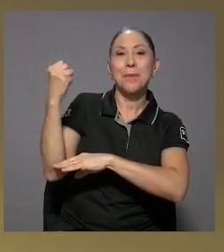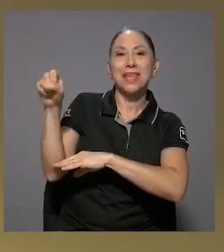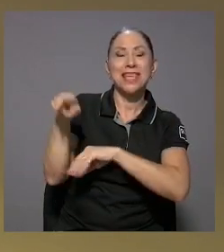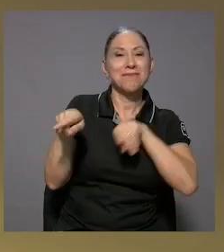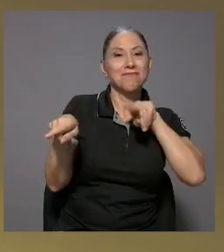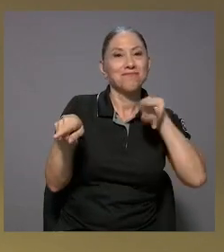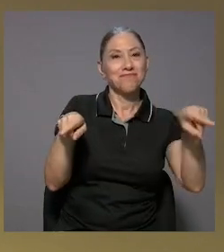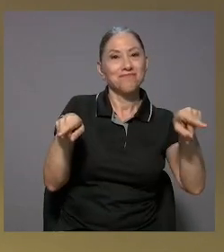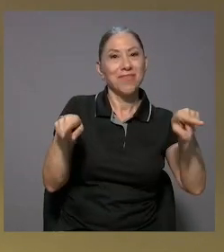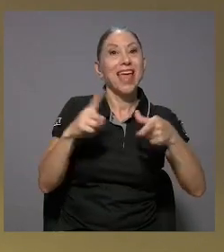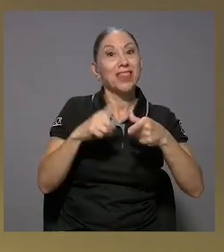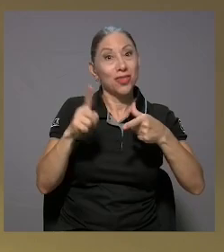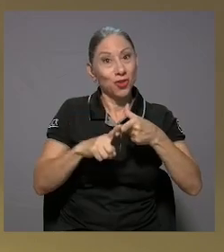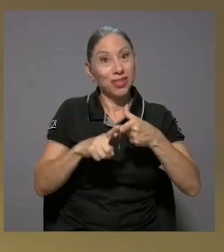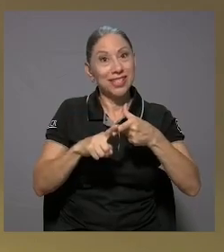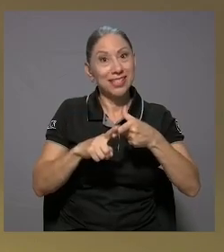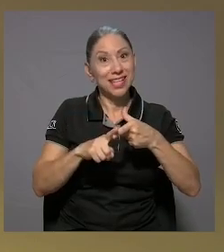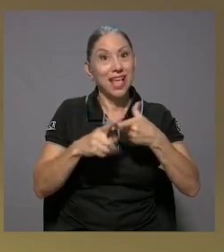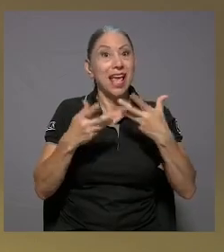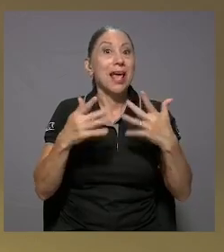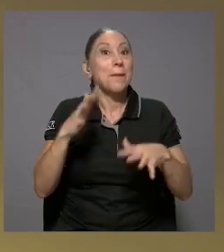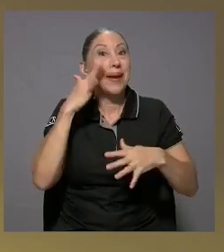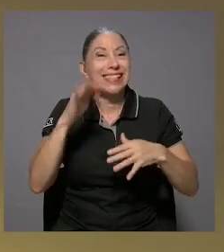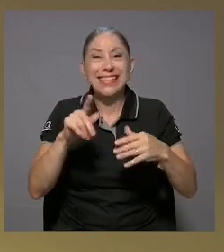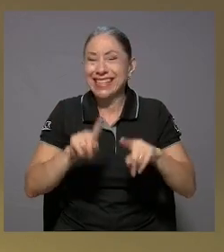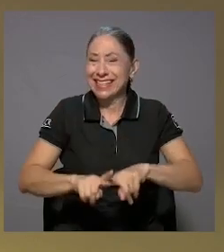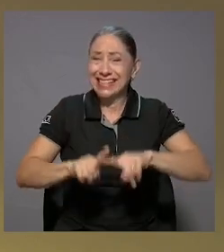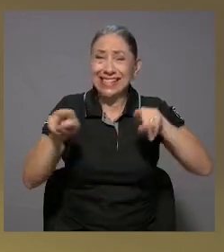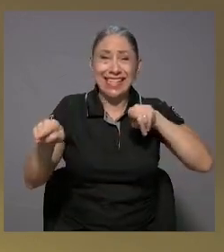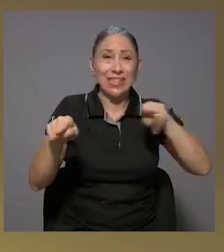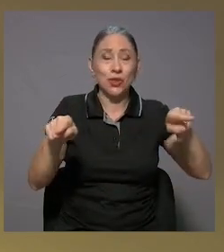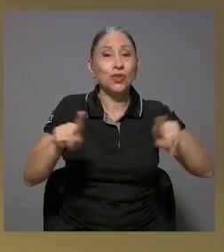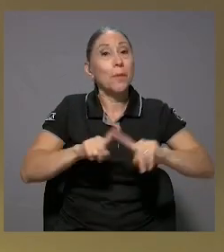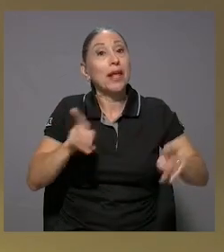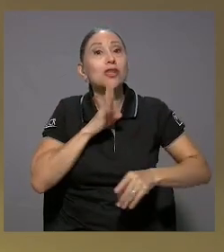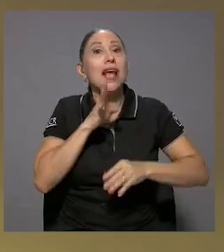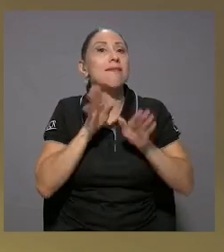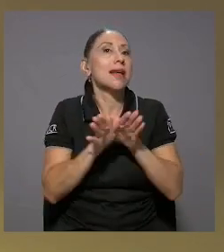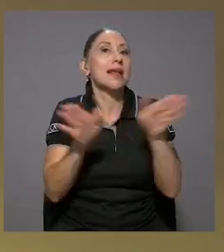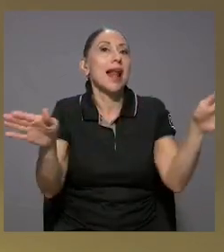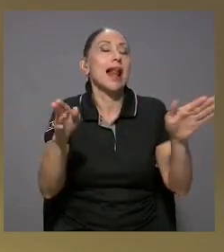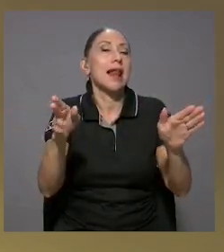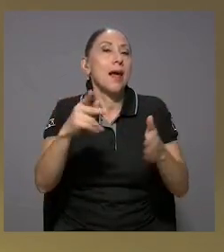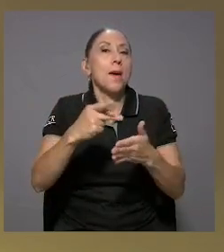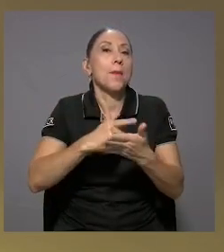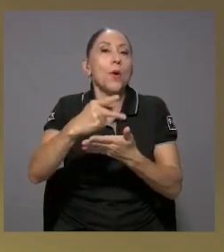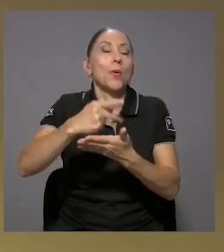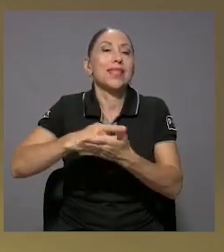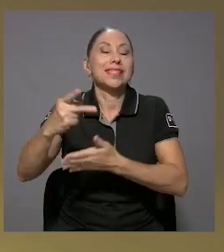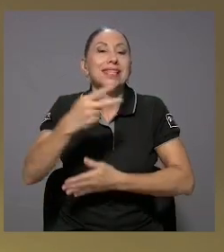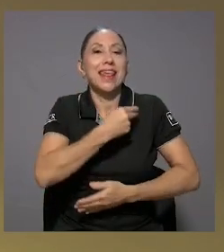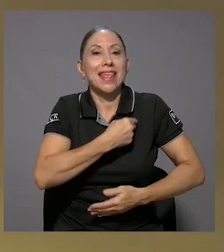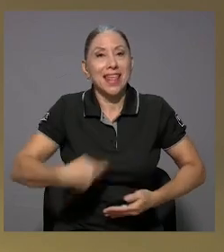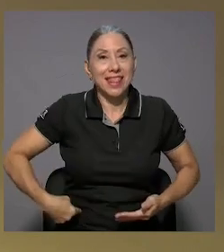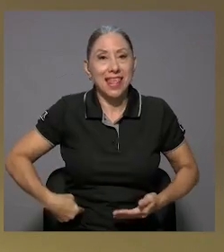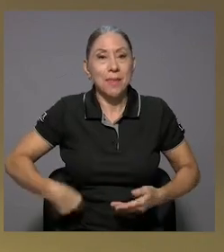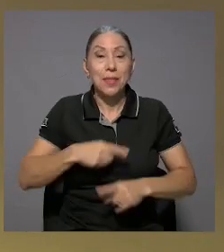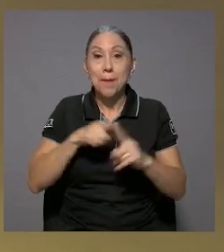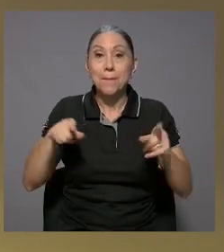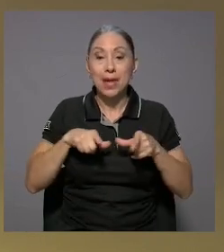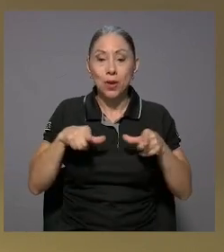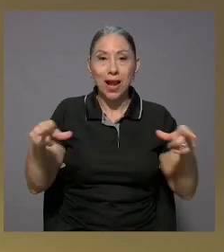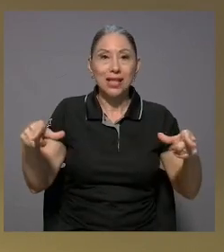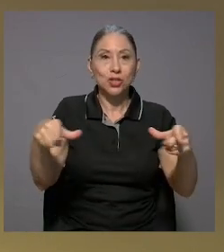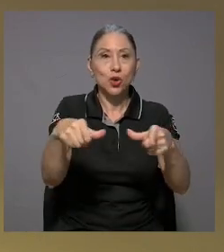distintos, y sin embargo se habla de la provincia de Heredia. Las zonas es la zona